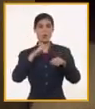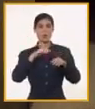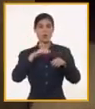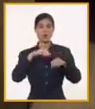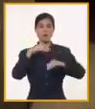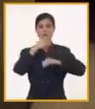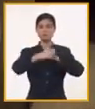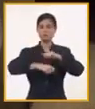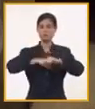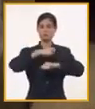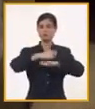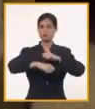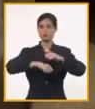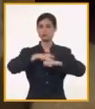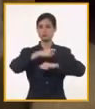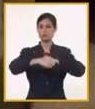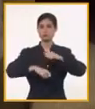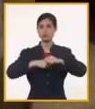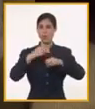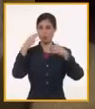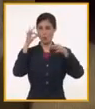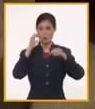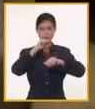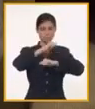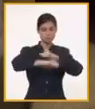cinta adhesiva y esto y lo otro.